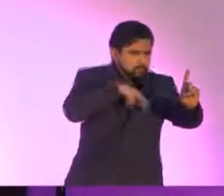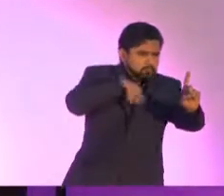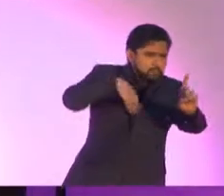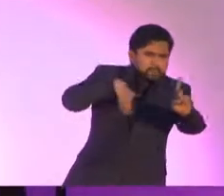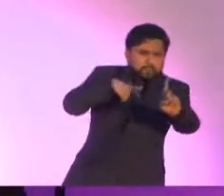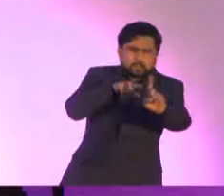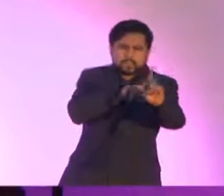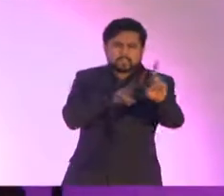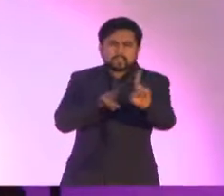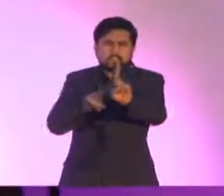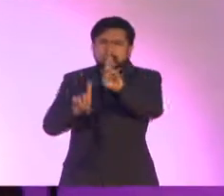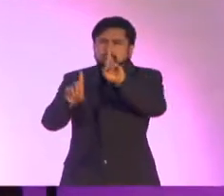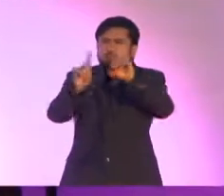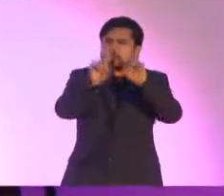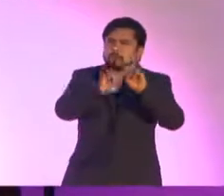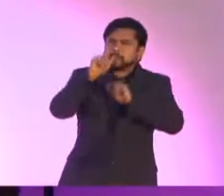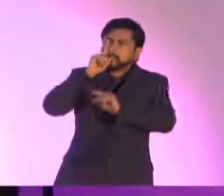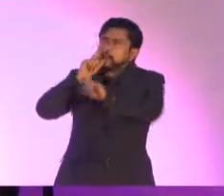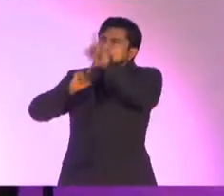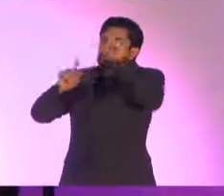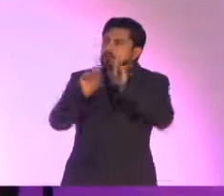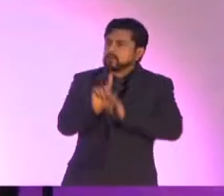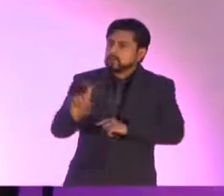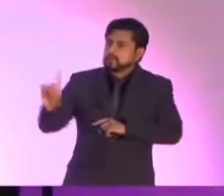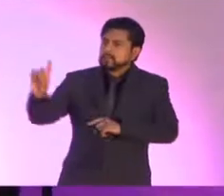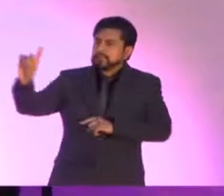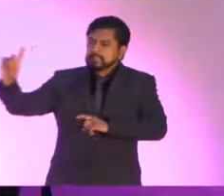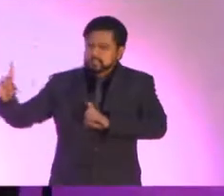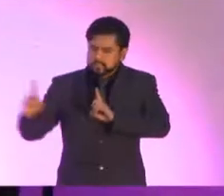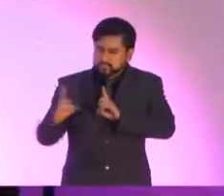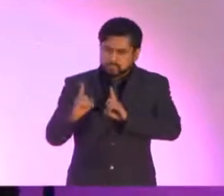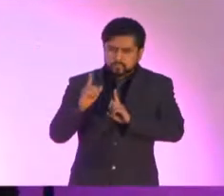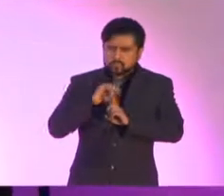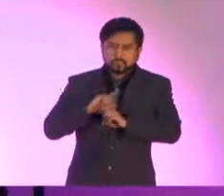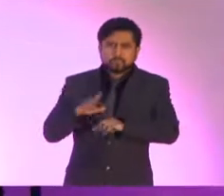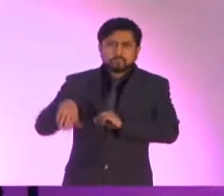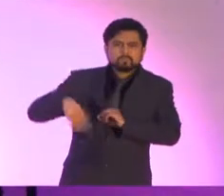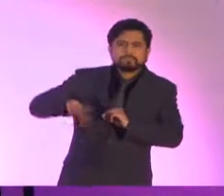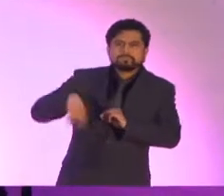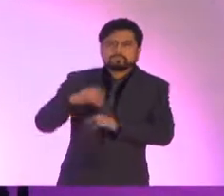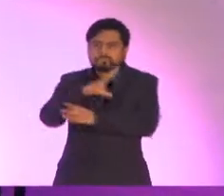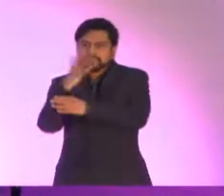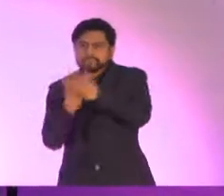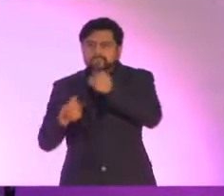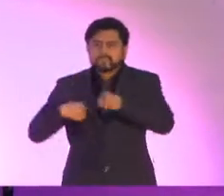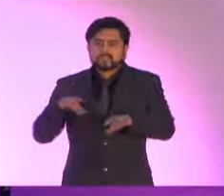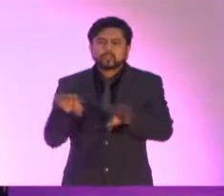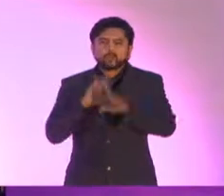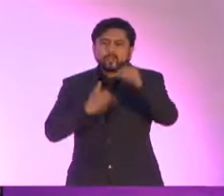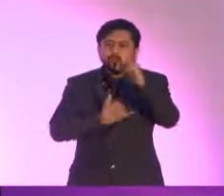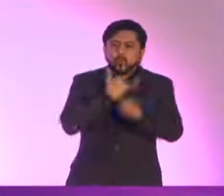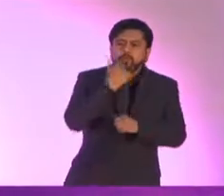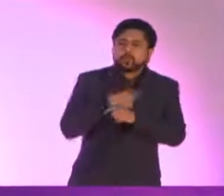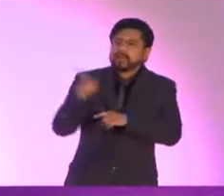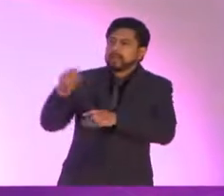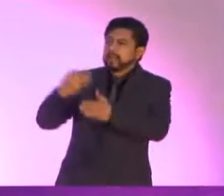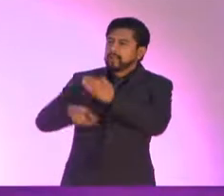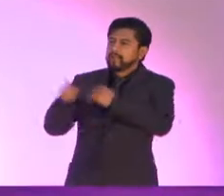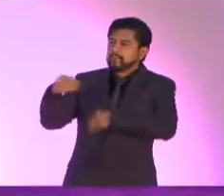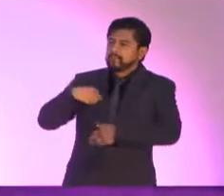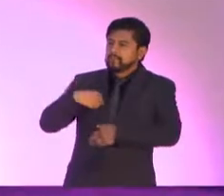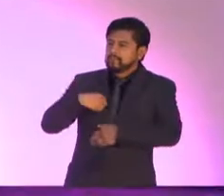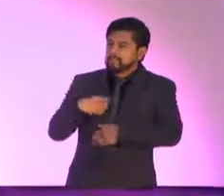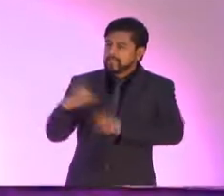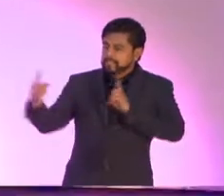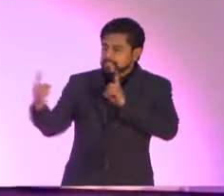Ella va de lo grave a lo lúcido sin aguardar en mi esqueleto. Yo he sido el error que le hace falta para ser